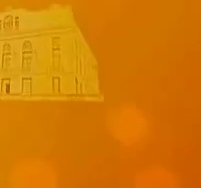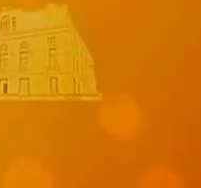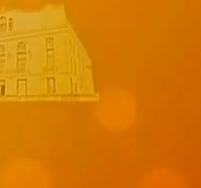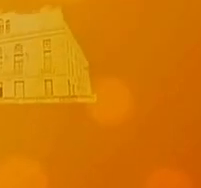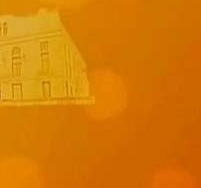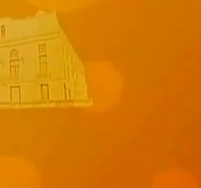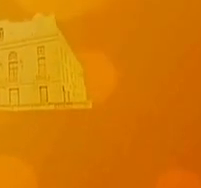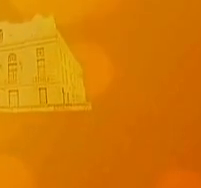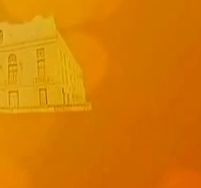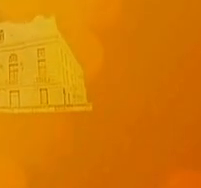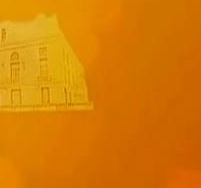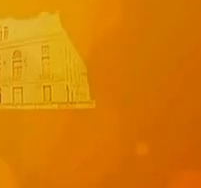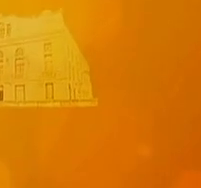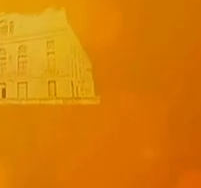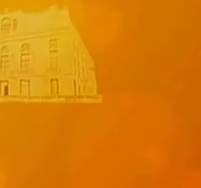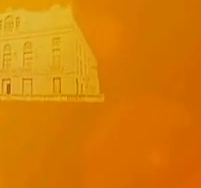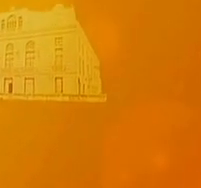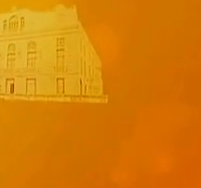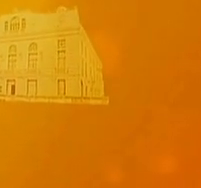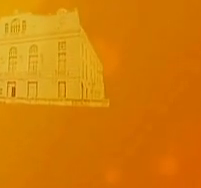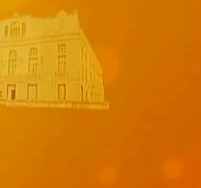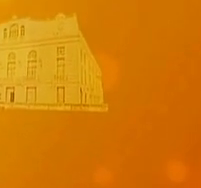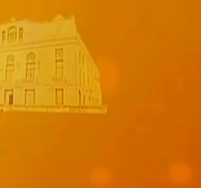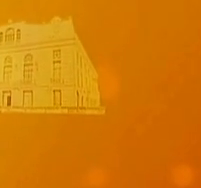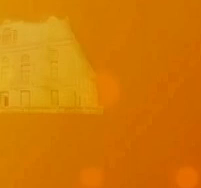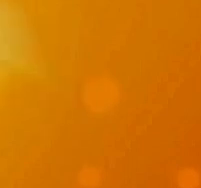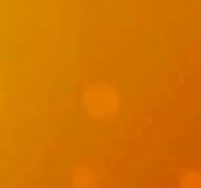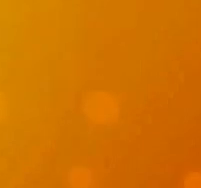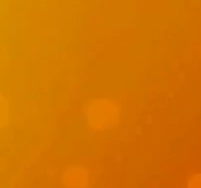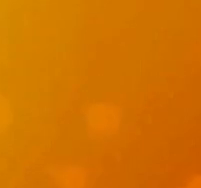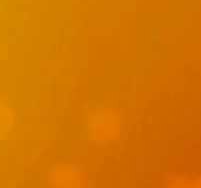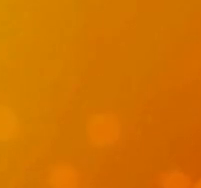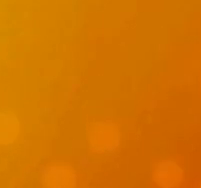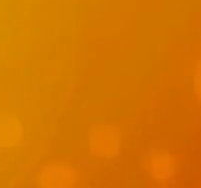¡Ay, qué bonito! Yo me gané la Loto.